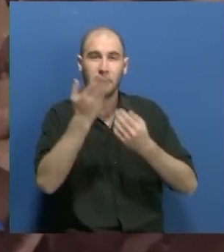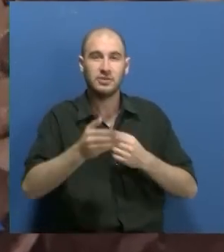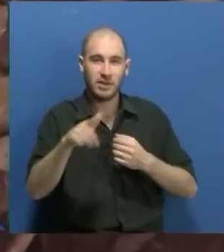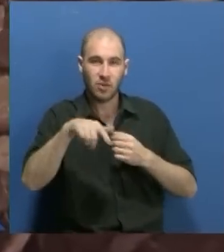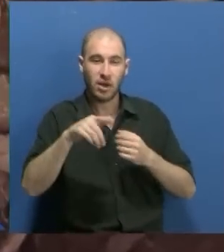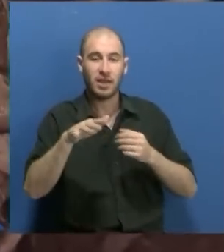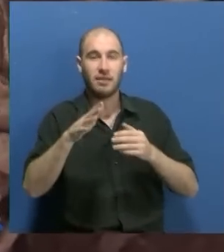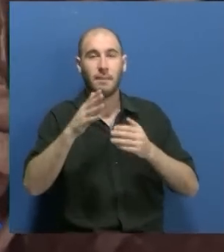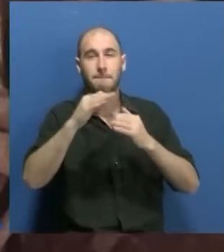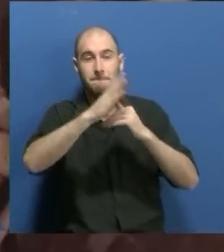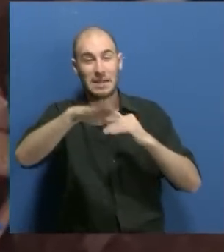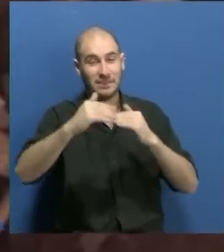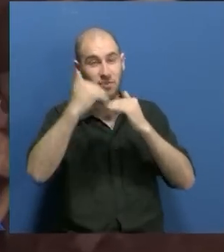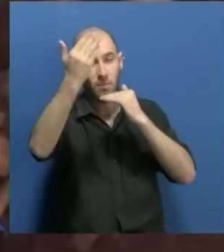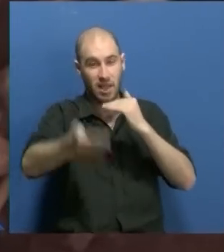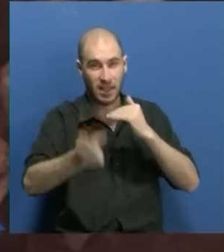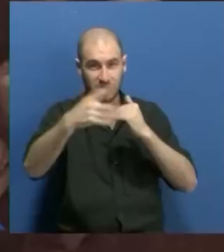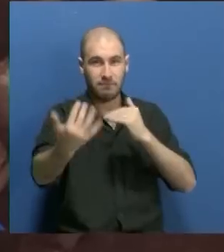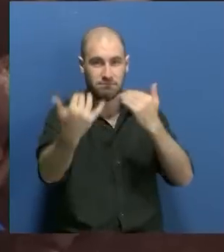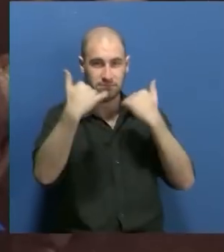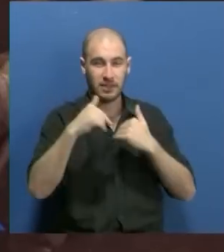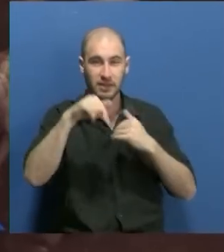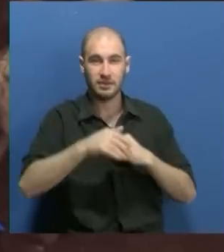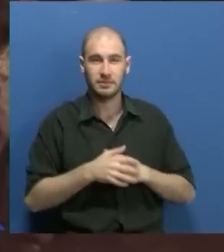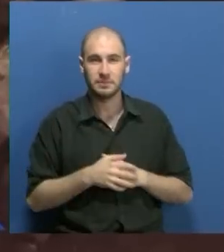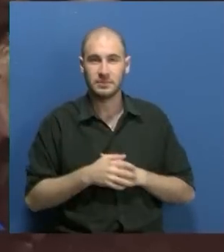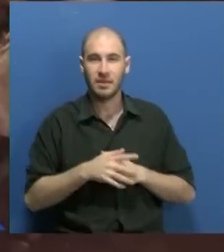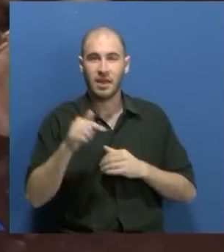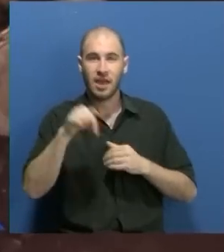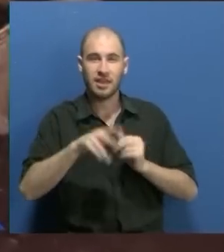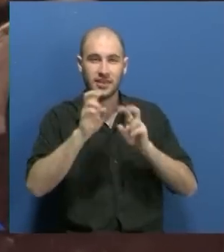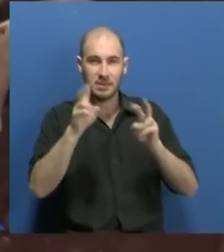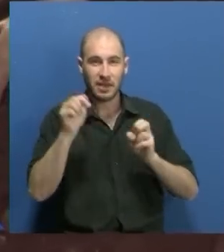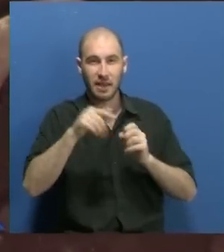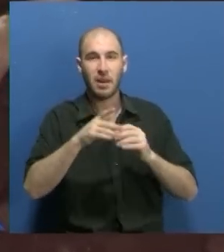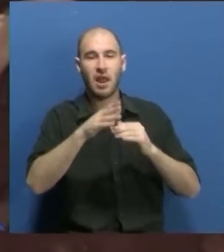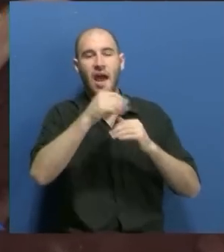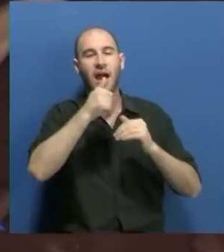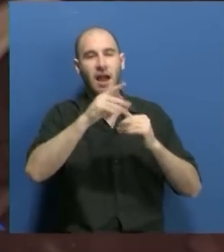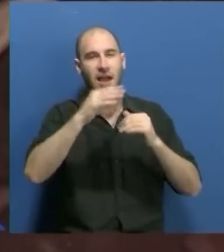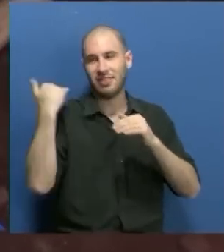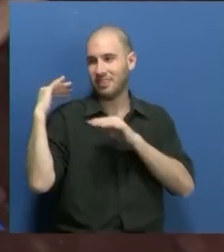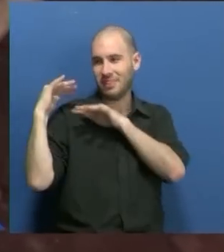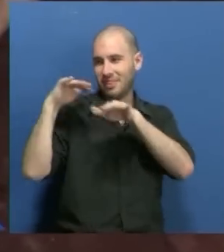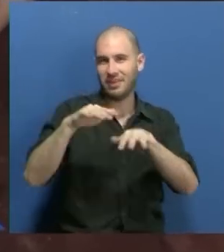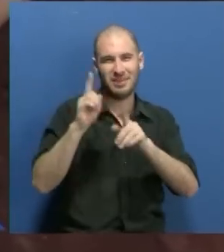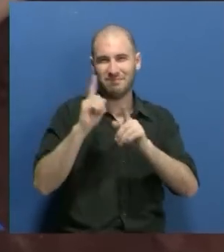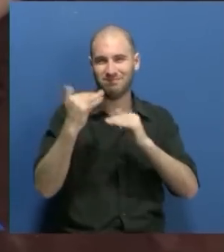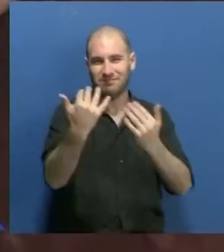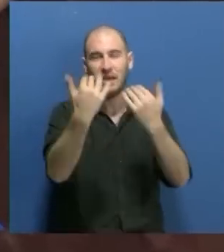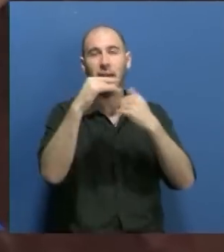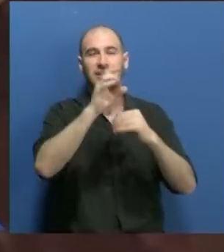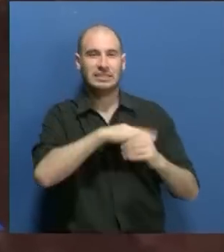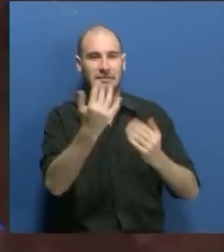vertiente pacífica, porque estos moluscos se van a poder determinar la especie. Eso te va a decir si venían de la costa atlántica, más difícil, o de la costa pacífica